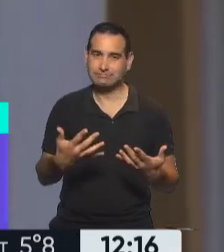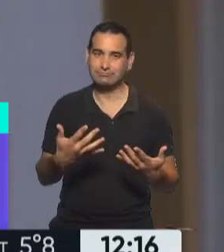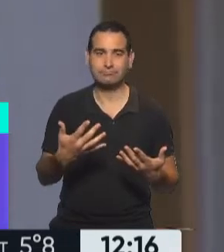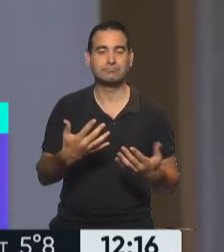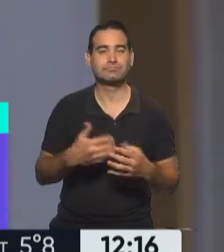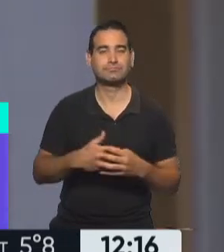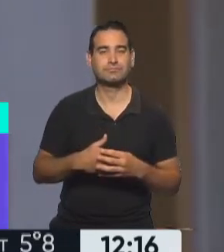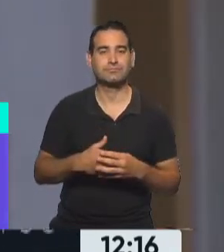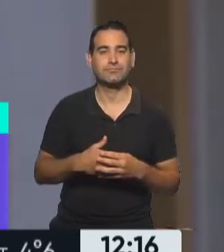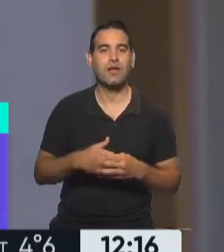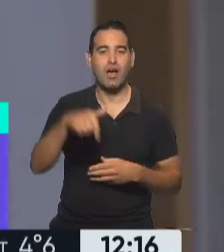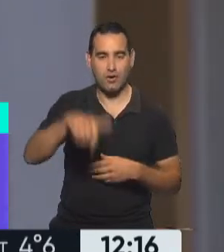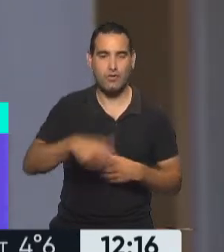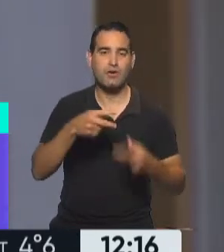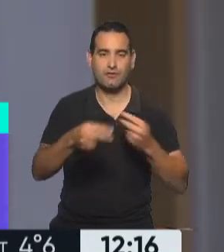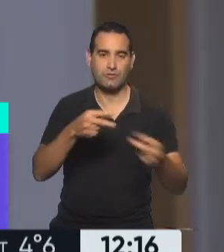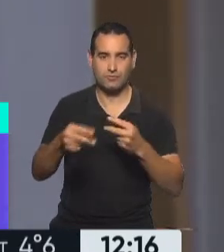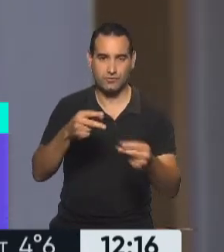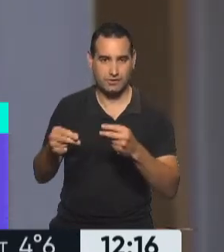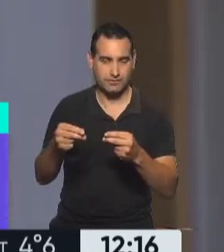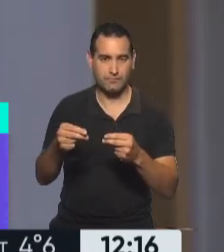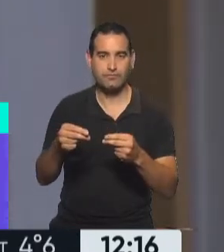ya estamos vacunando